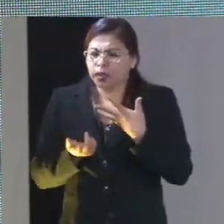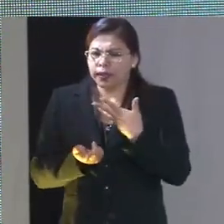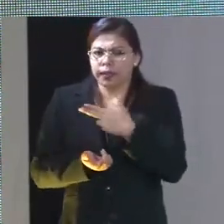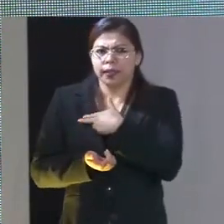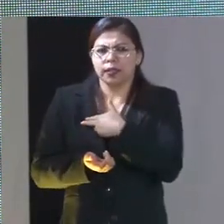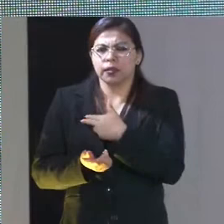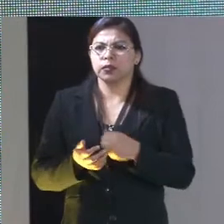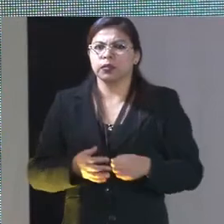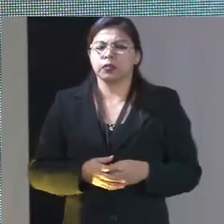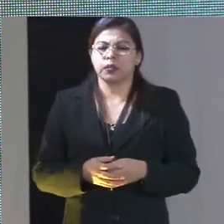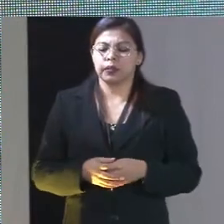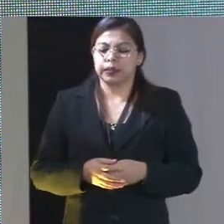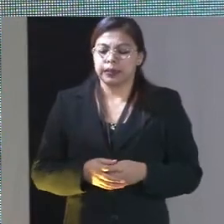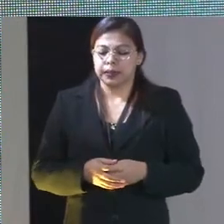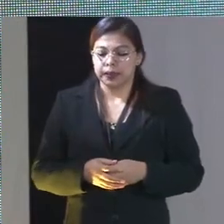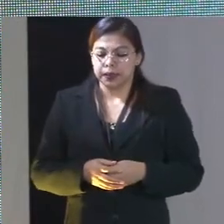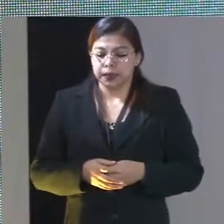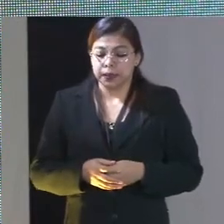fuera el caso.